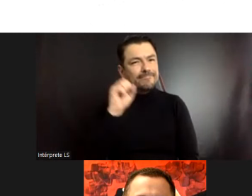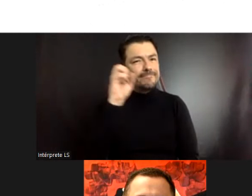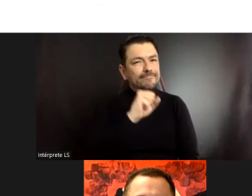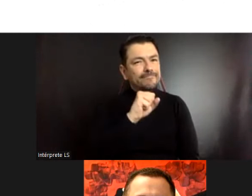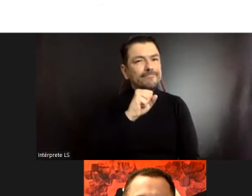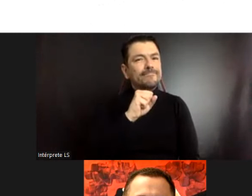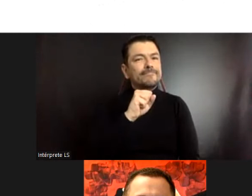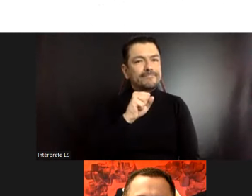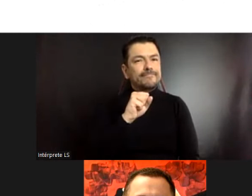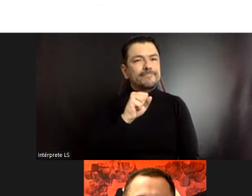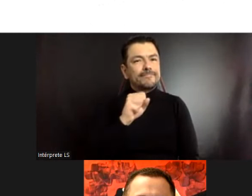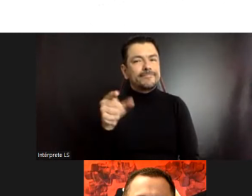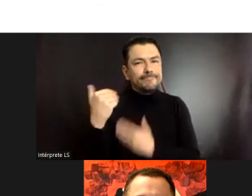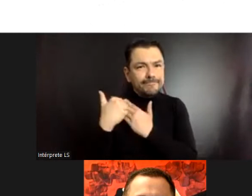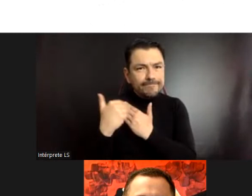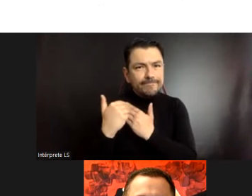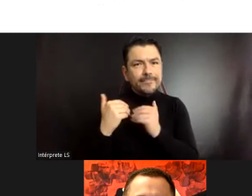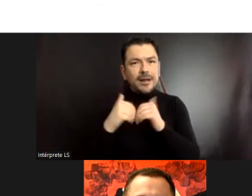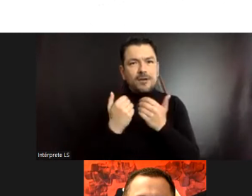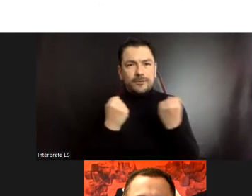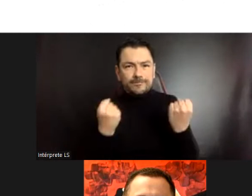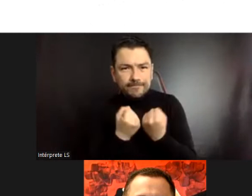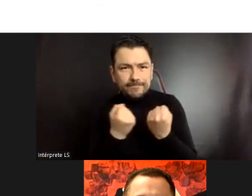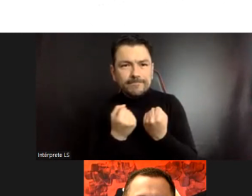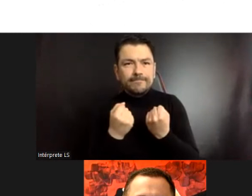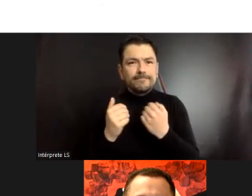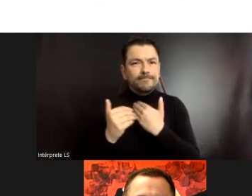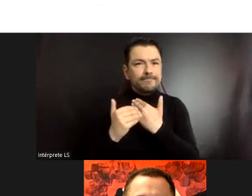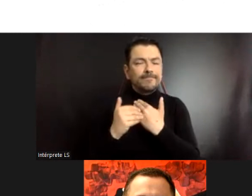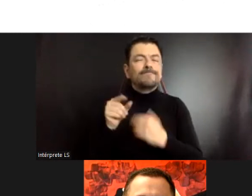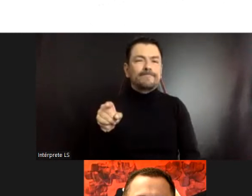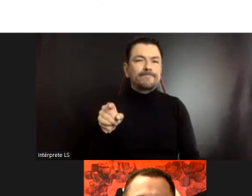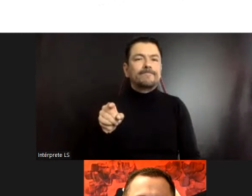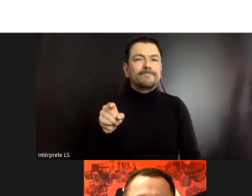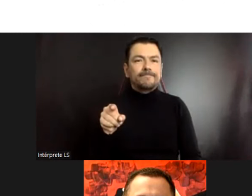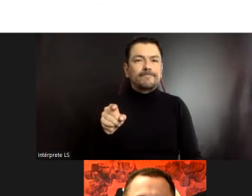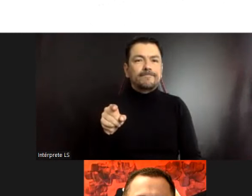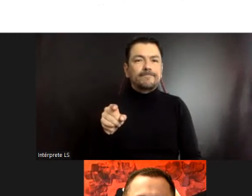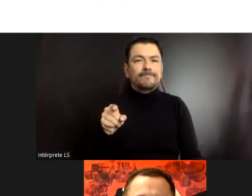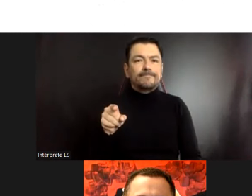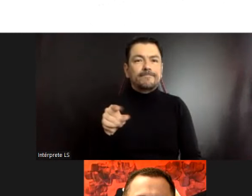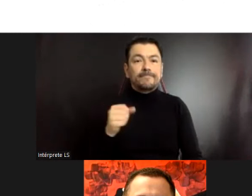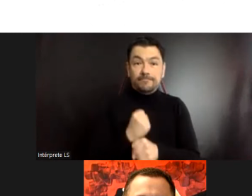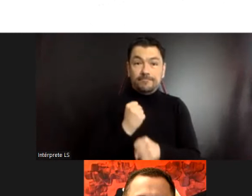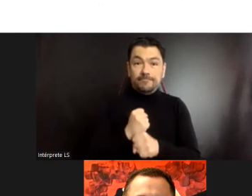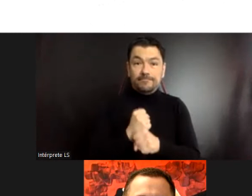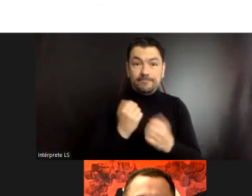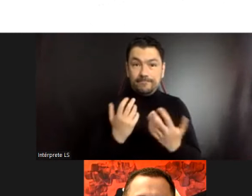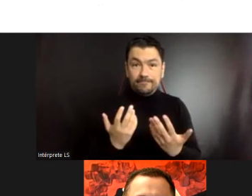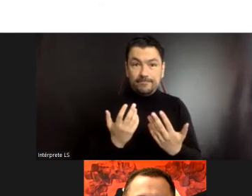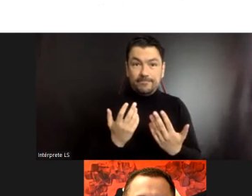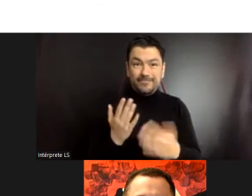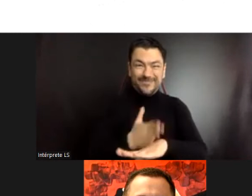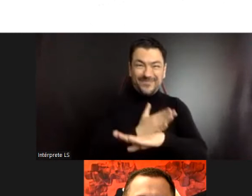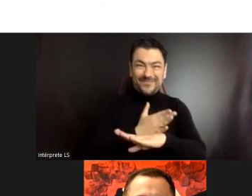enfoque de nuestras acciones. Dos cosas hemos estado trabajando. Una, lo dije en mi presentación, que es